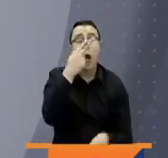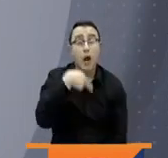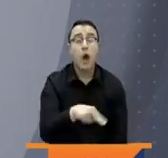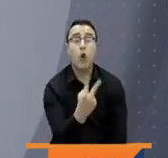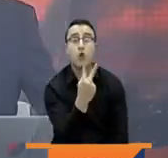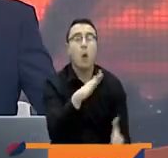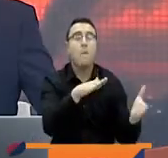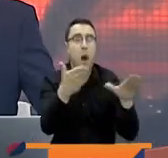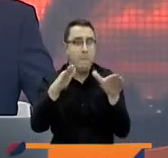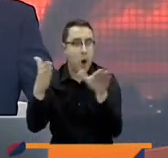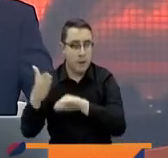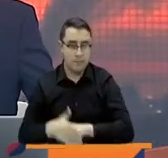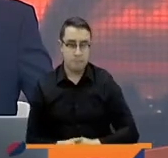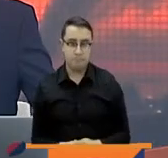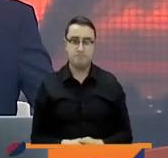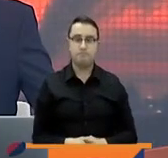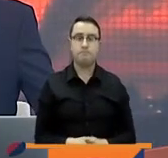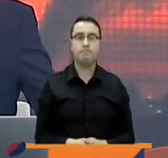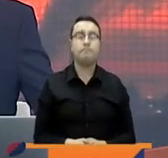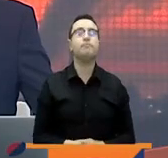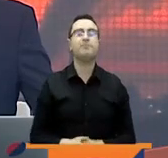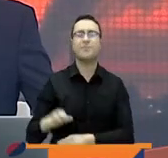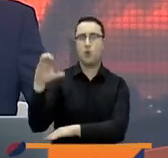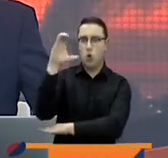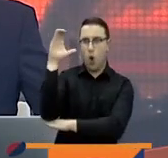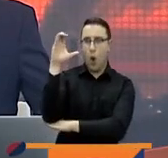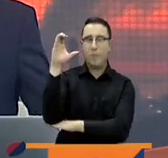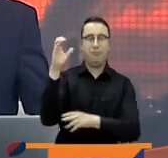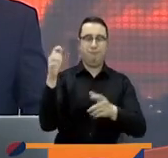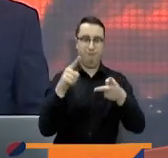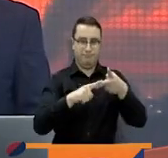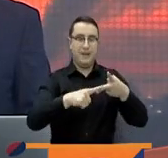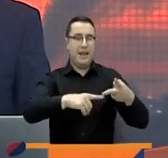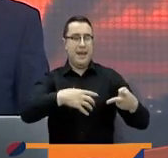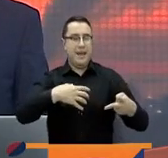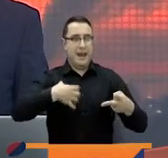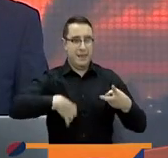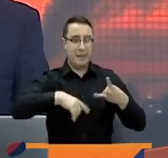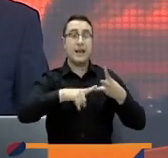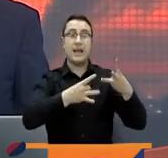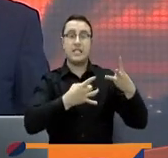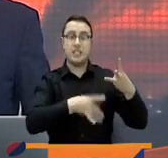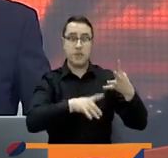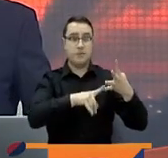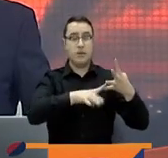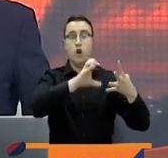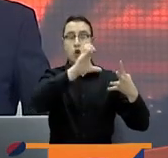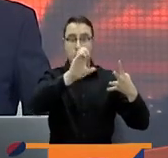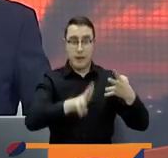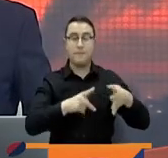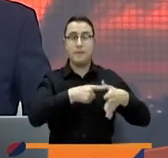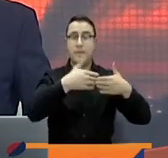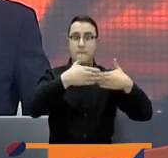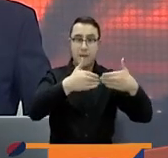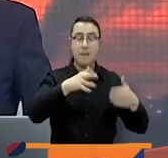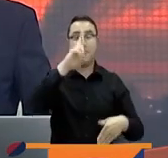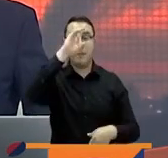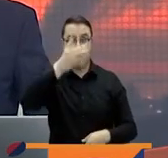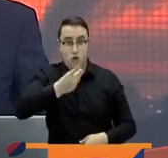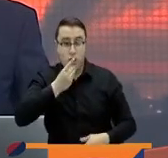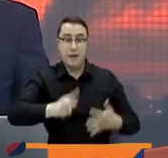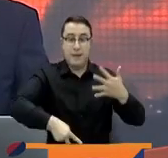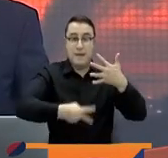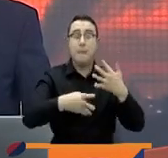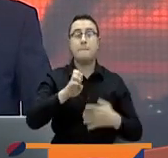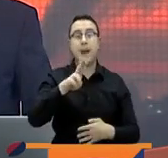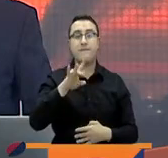corriente del agua. Y Colombia, junto a Argentina, Barbados, Chile, Costa Rica, Panamá y República Dominicana, desarrollaron hoy el diálogo